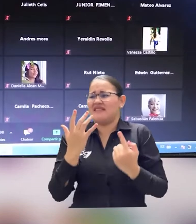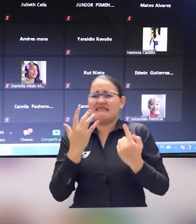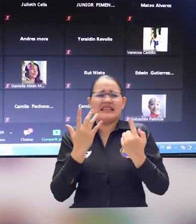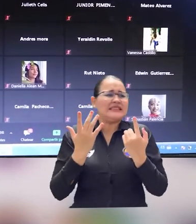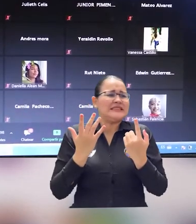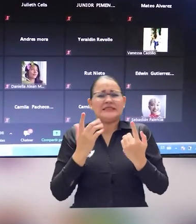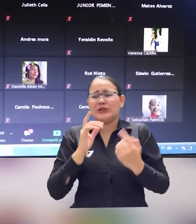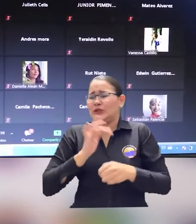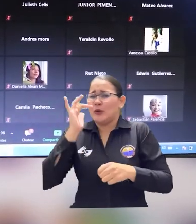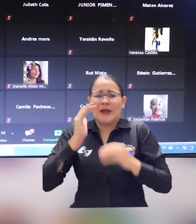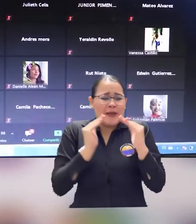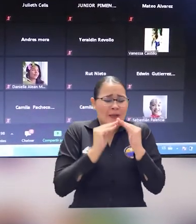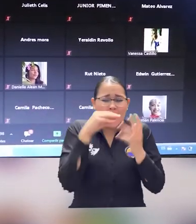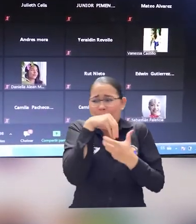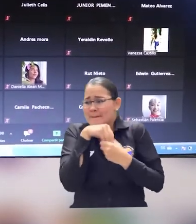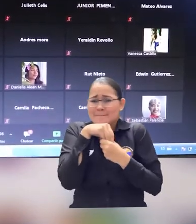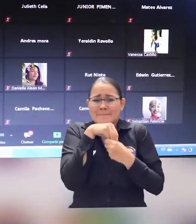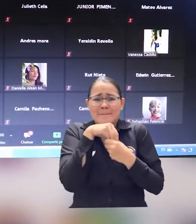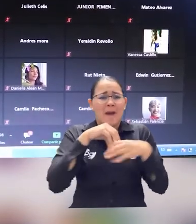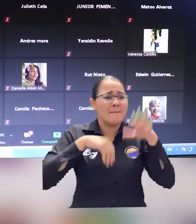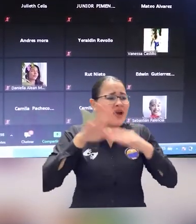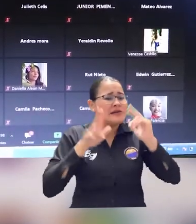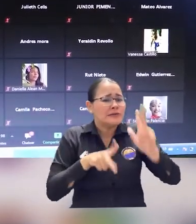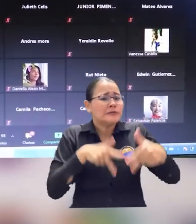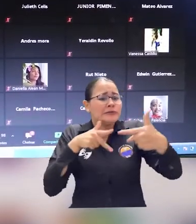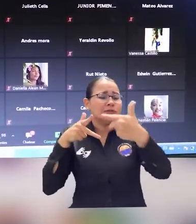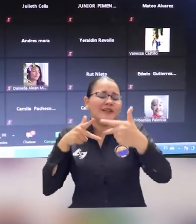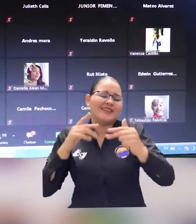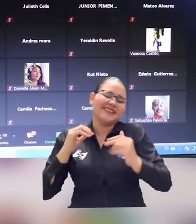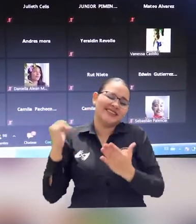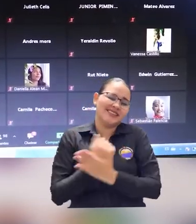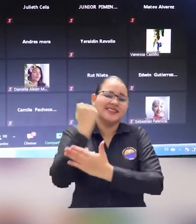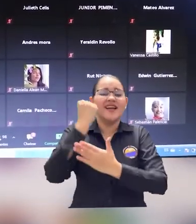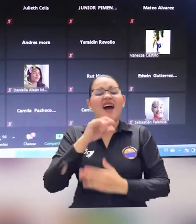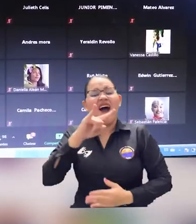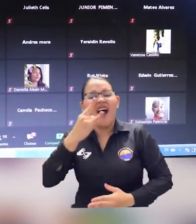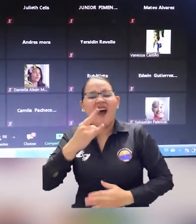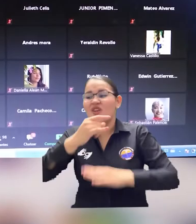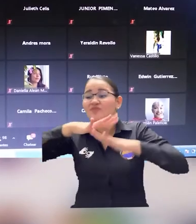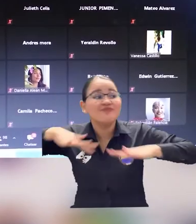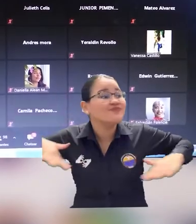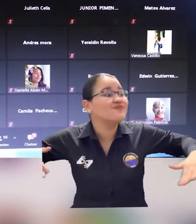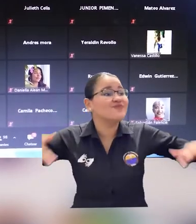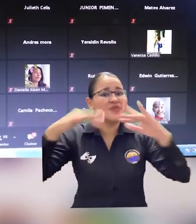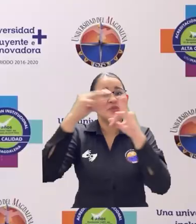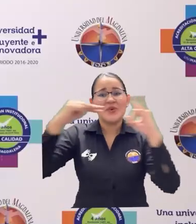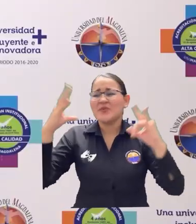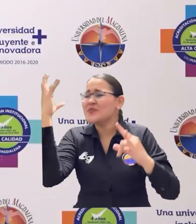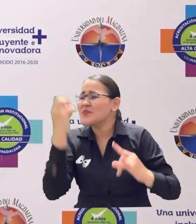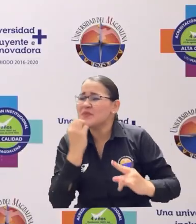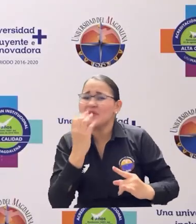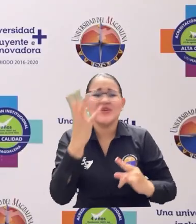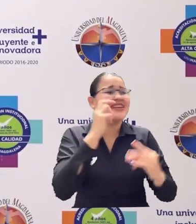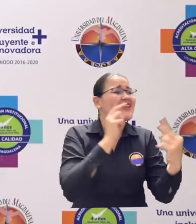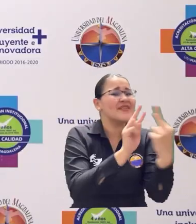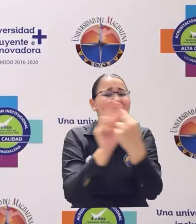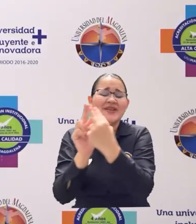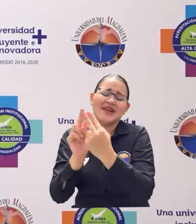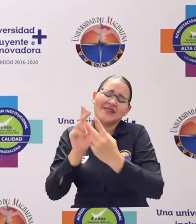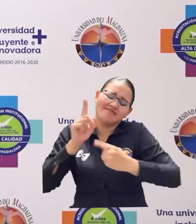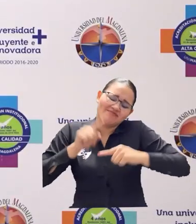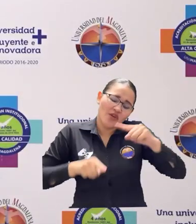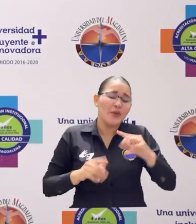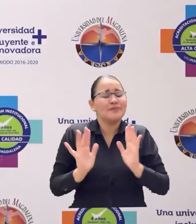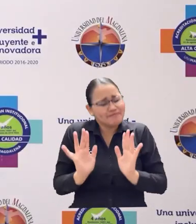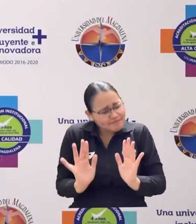intentando conectarse con nuestros profesores sin disfrutar nuestra infraestructura, nuestro campus, sin compartir con nosotros. Sin embargo, aquí